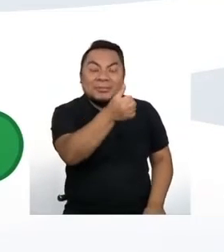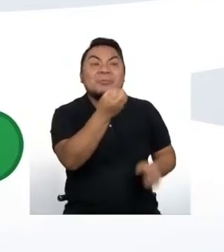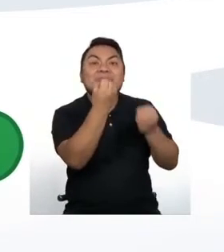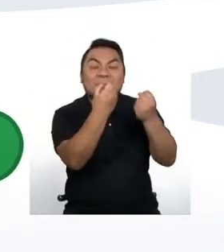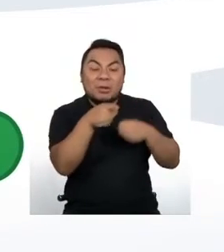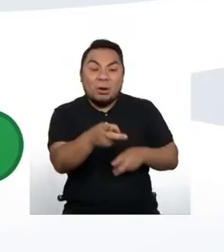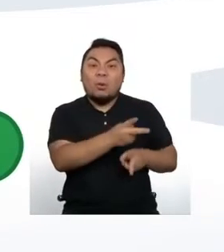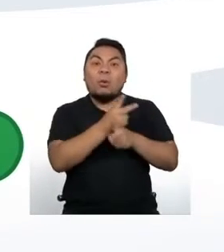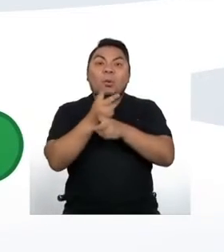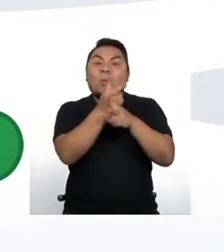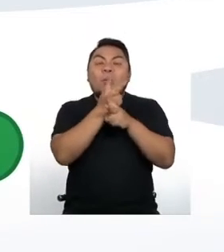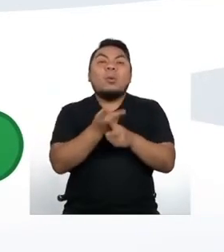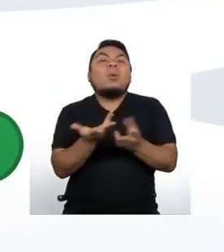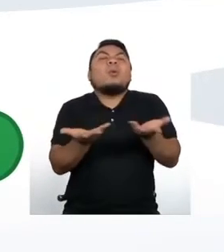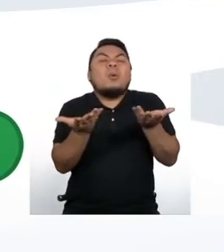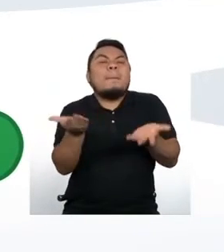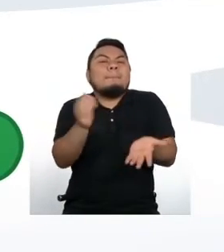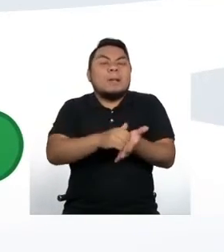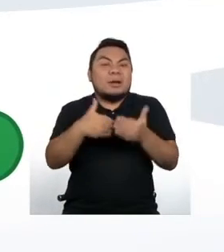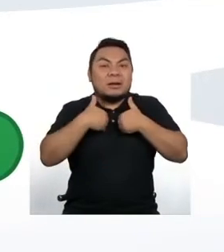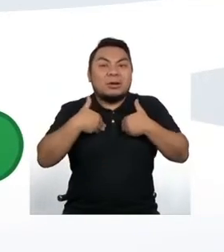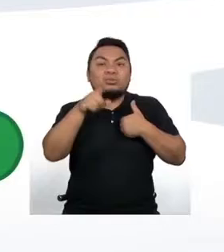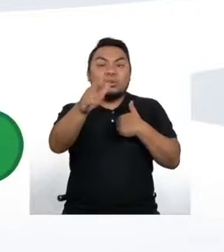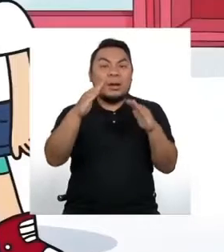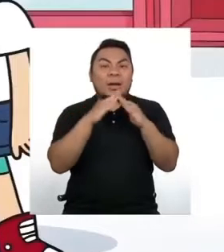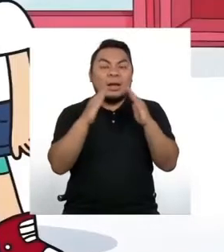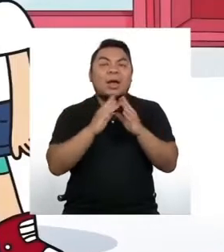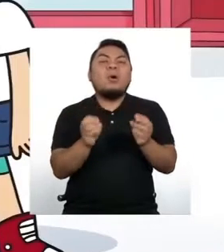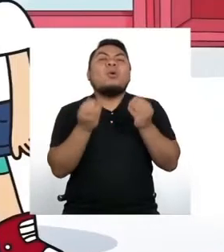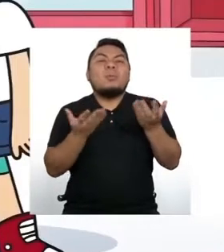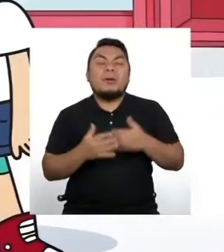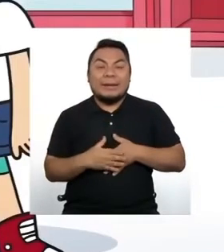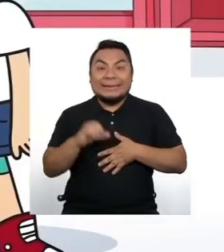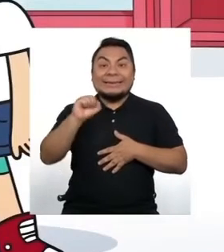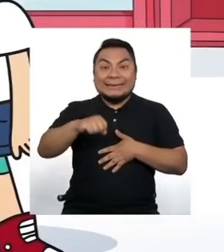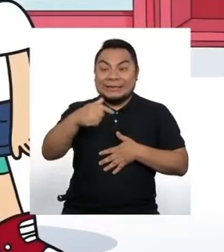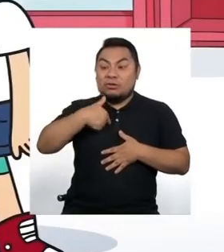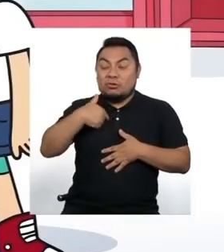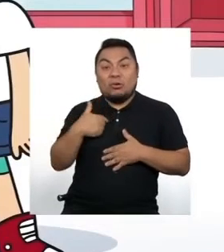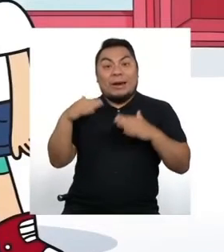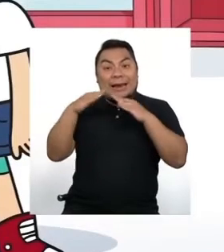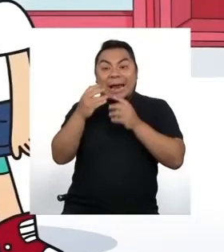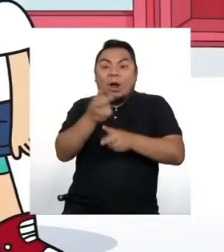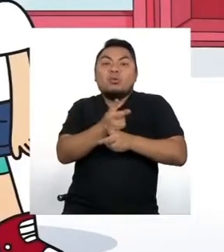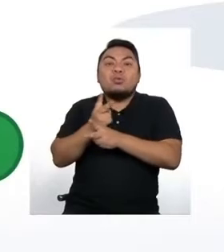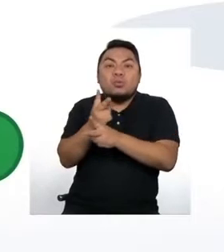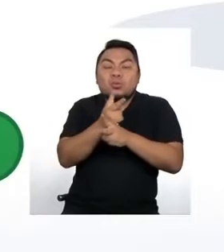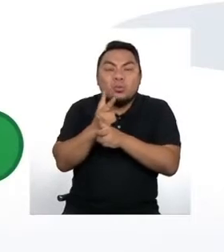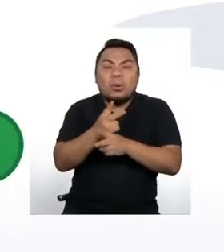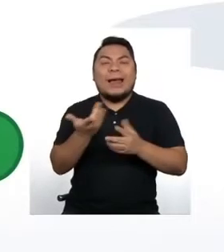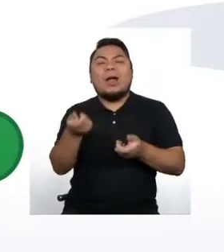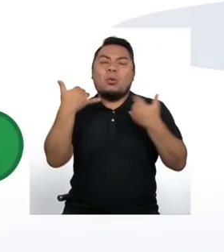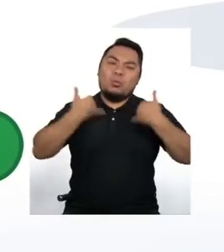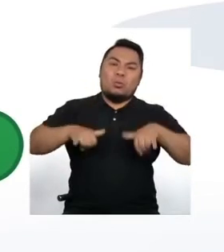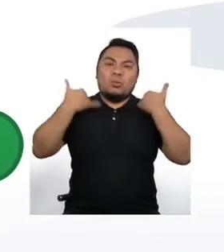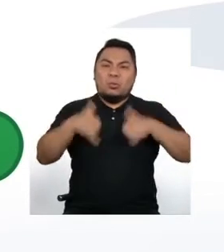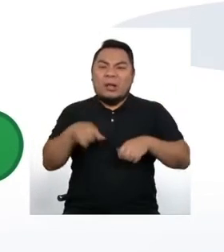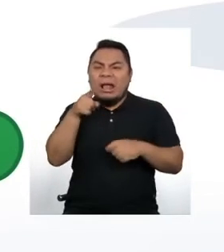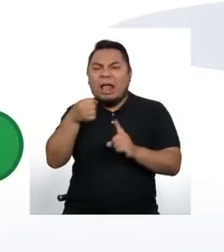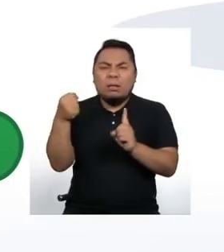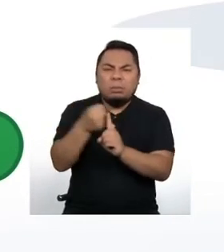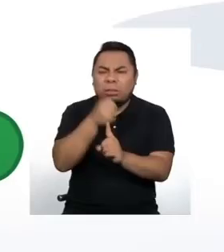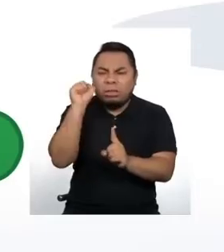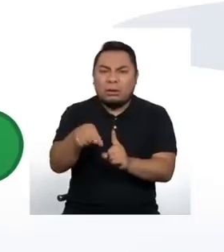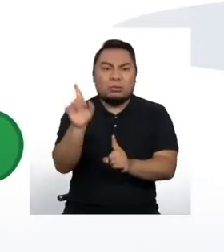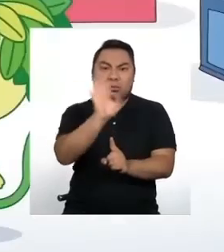aquí. Puedes incluso mencionar derecha o izquierda y dar la indicación. Anímala o